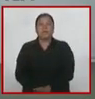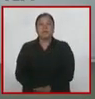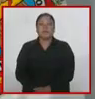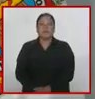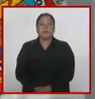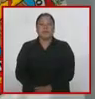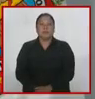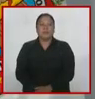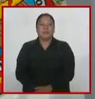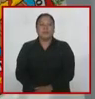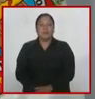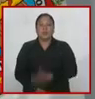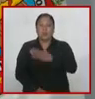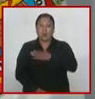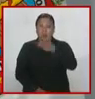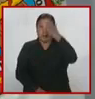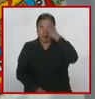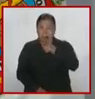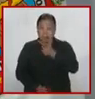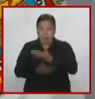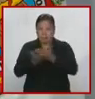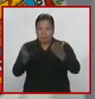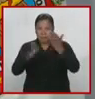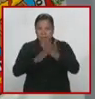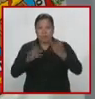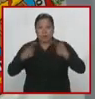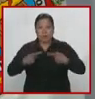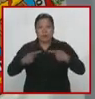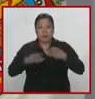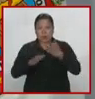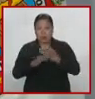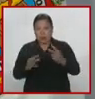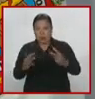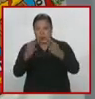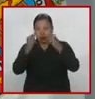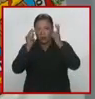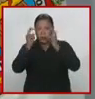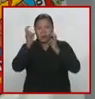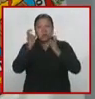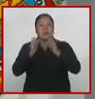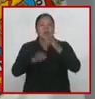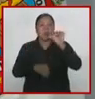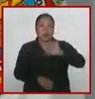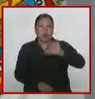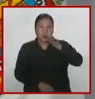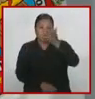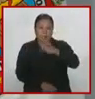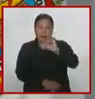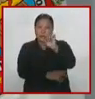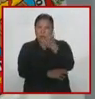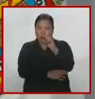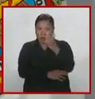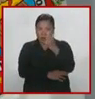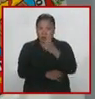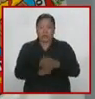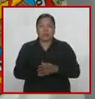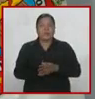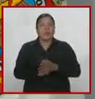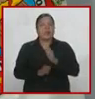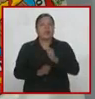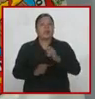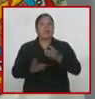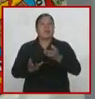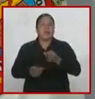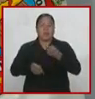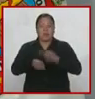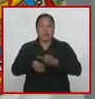favor buenas noches al auditorio que nos ve y nos escucha el día de hoy 10 de agosto con el panorama epidemiológico